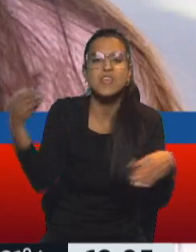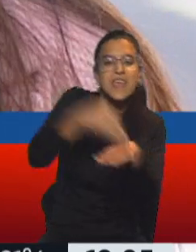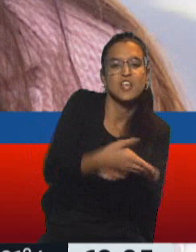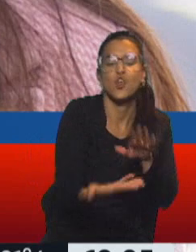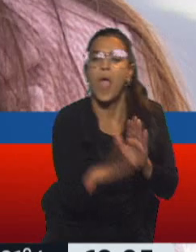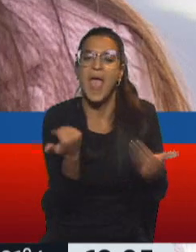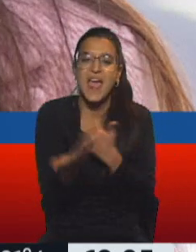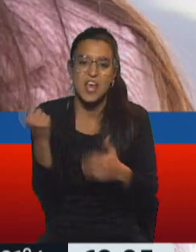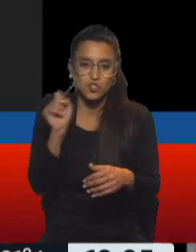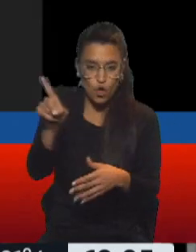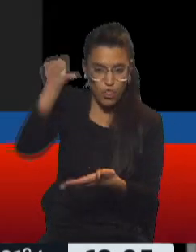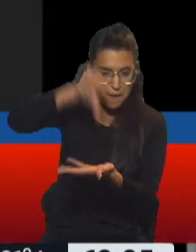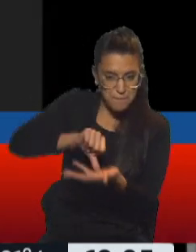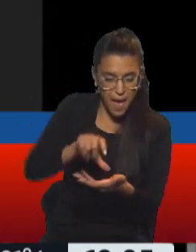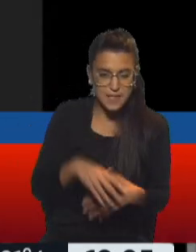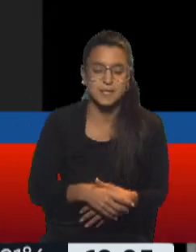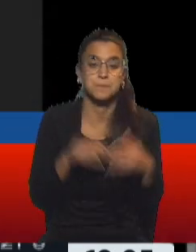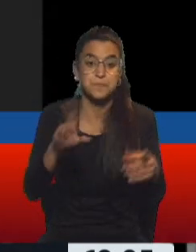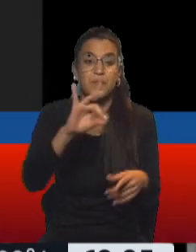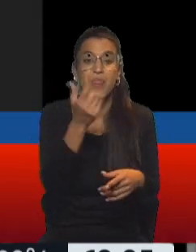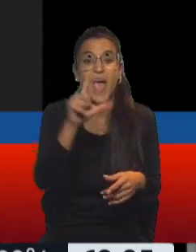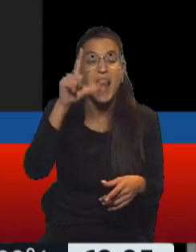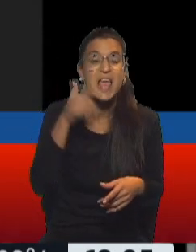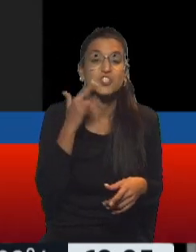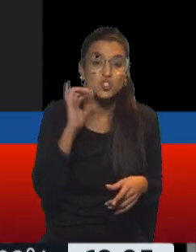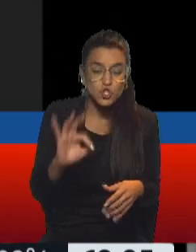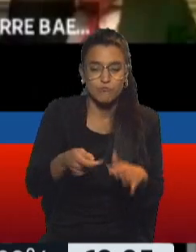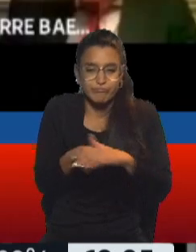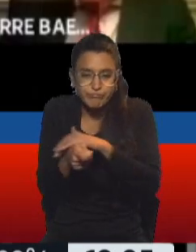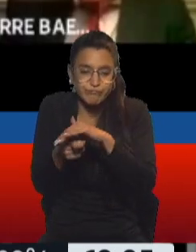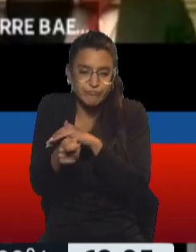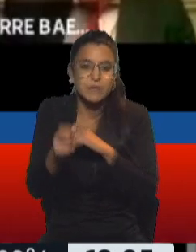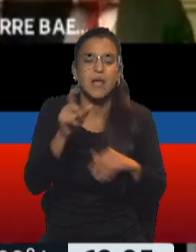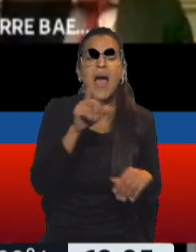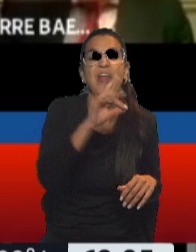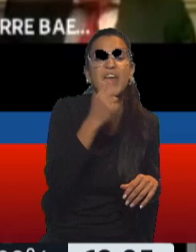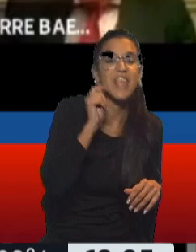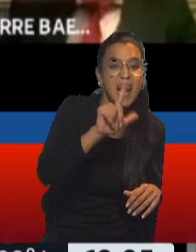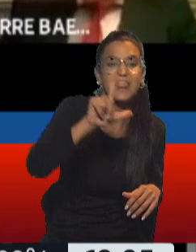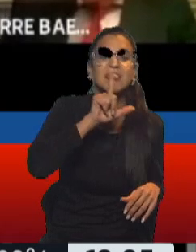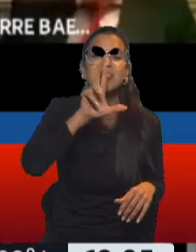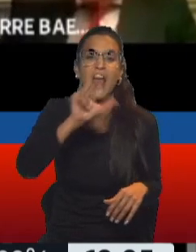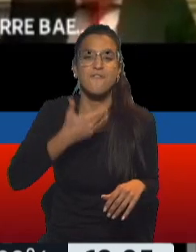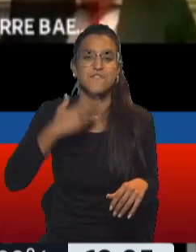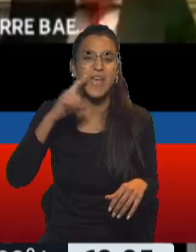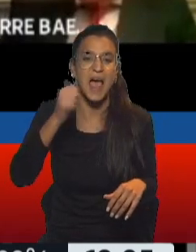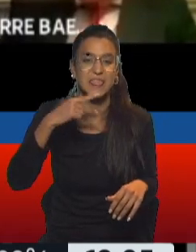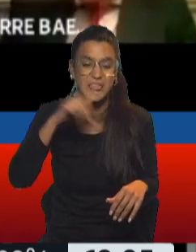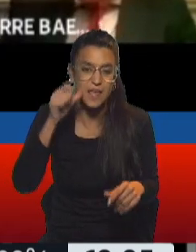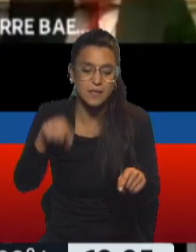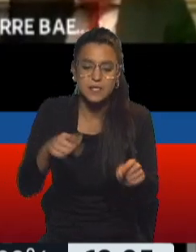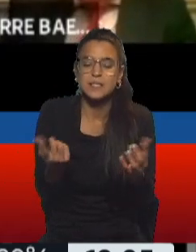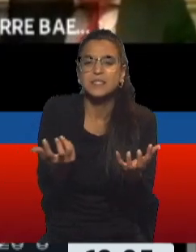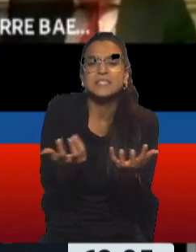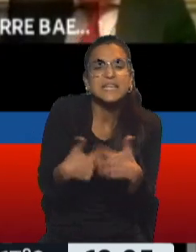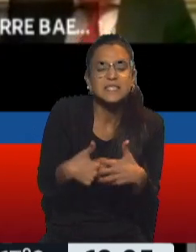país, y con el cual Marcelo D'Alessio extorsionaba, en este caso a Gabriel Traficante. Y cómo existía un sistema que